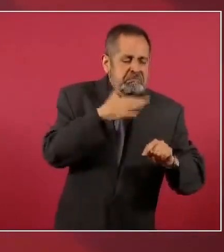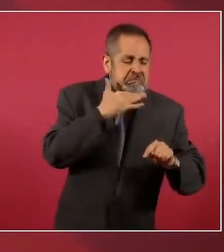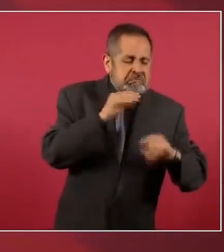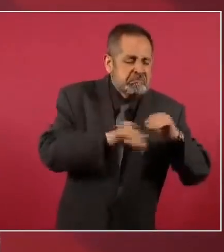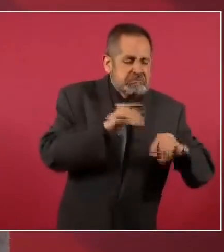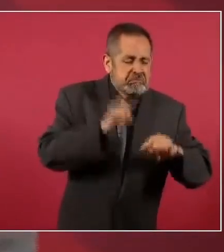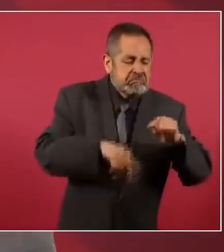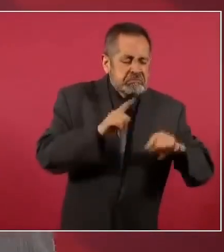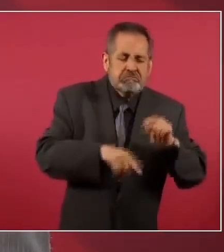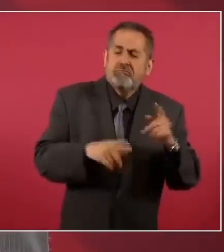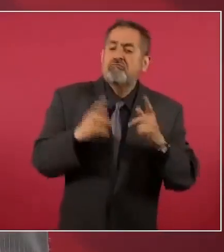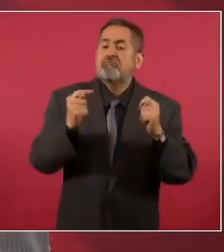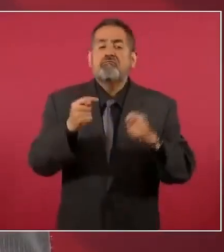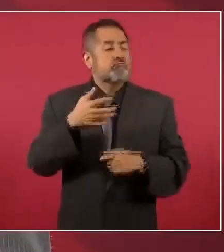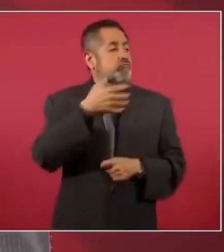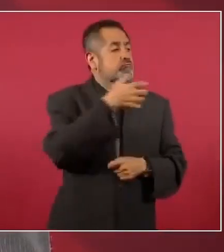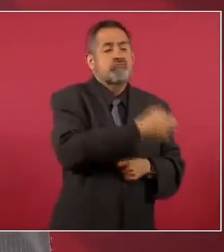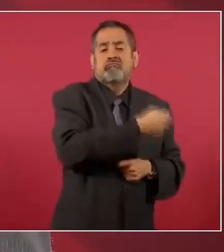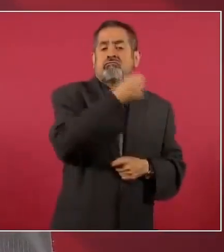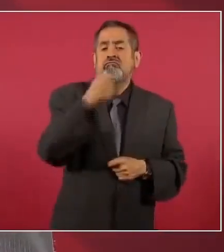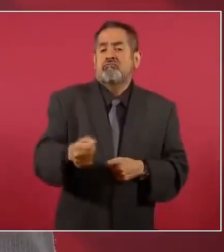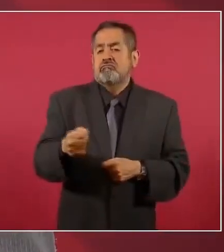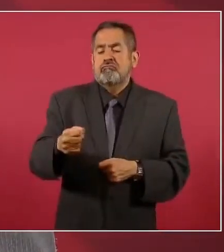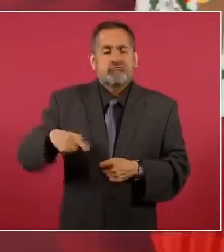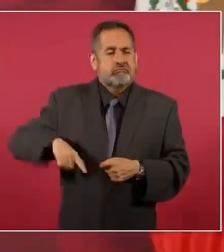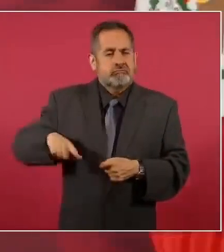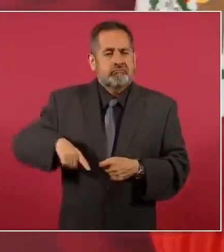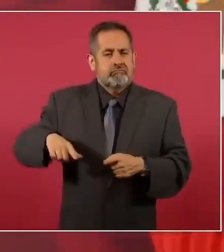a un gobernante,